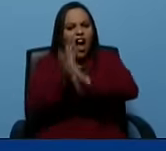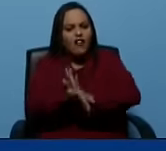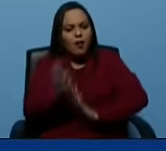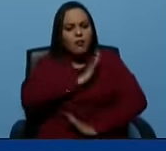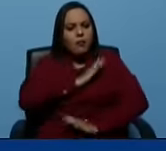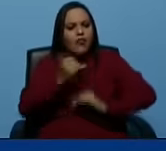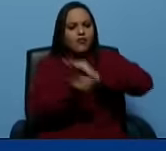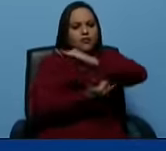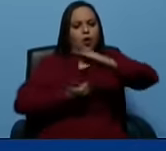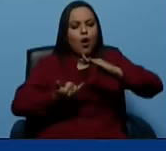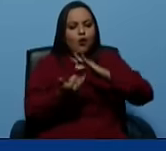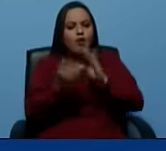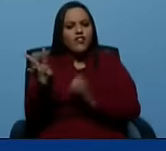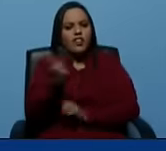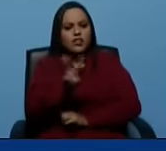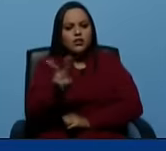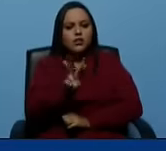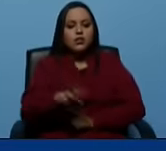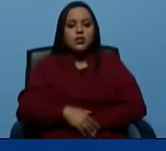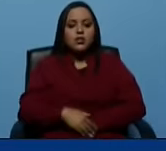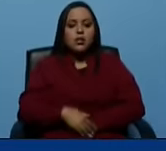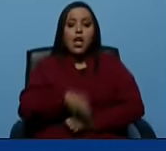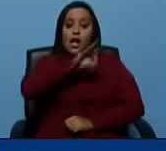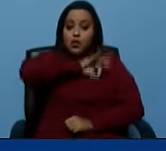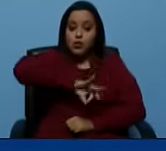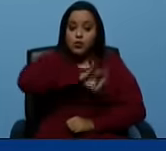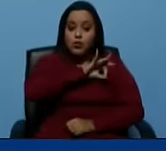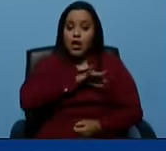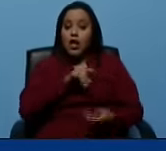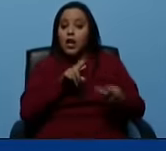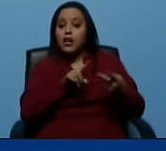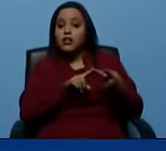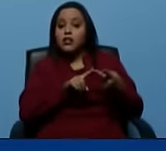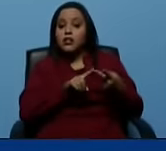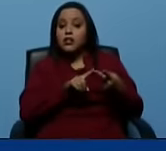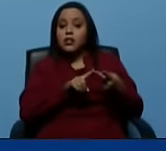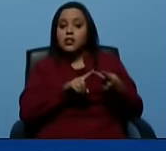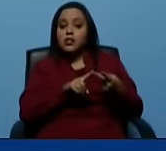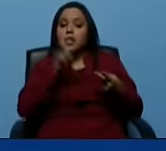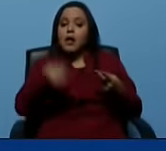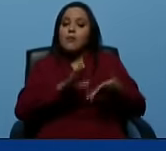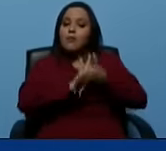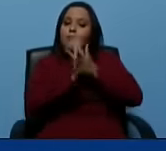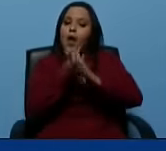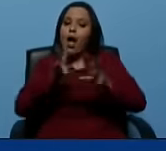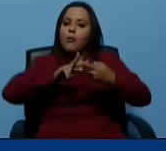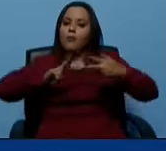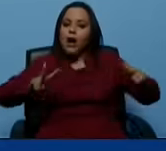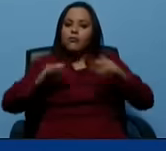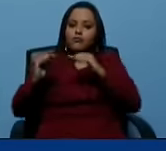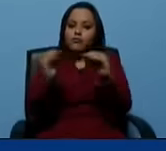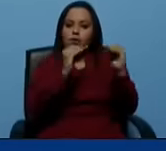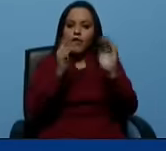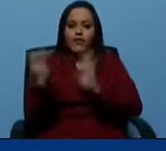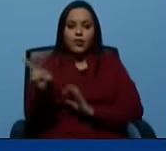las instituciones, la sociedad y quitarle la estabilidad y la paz a